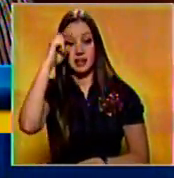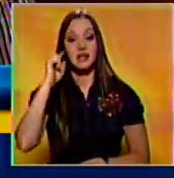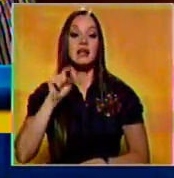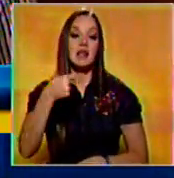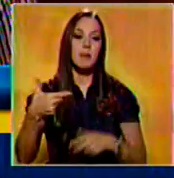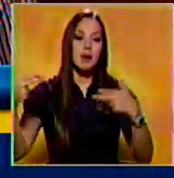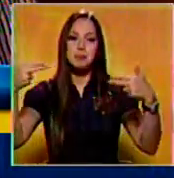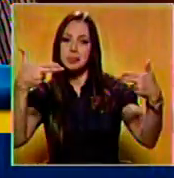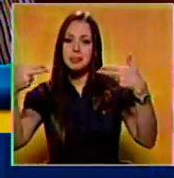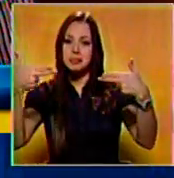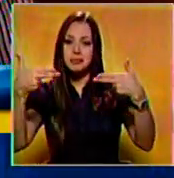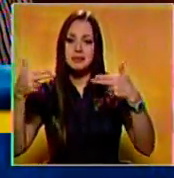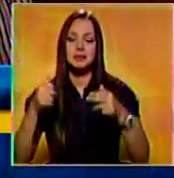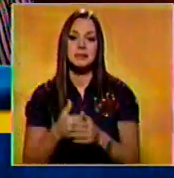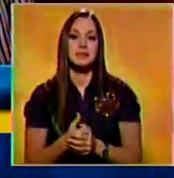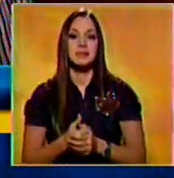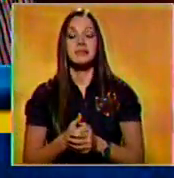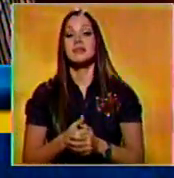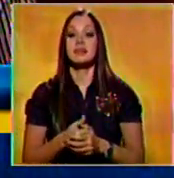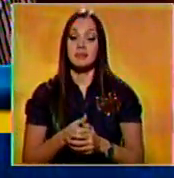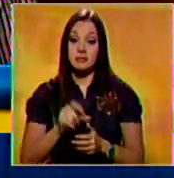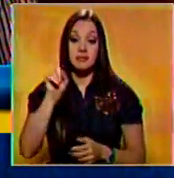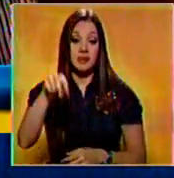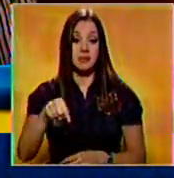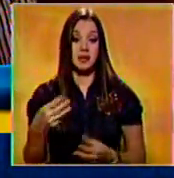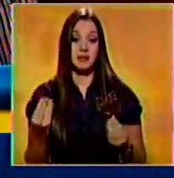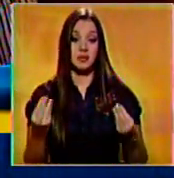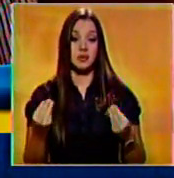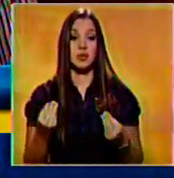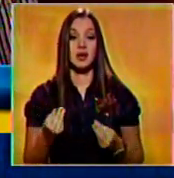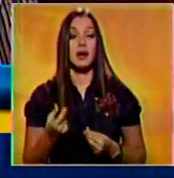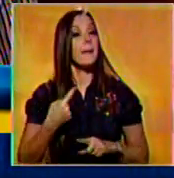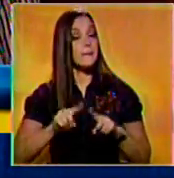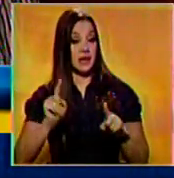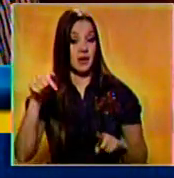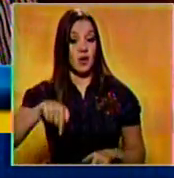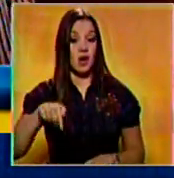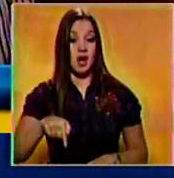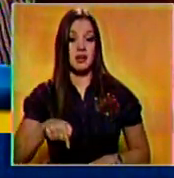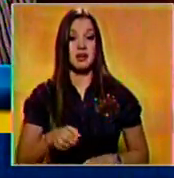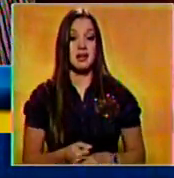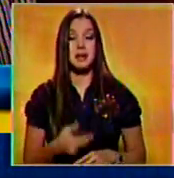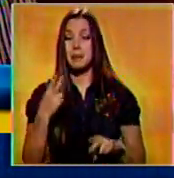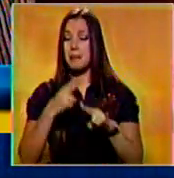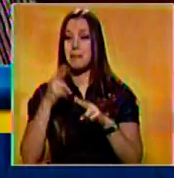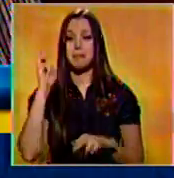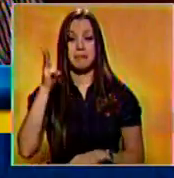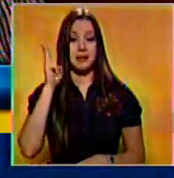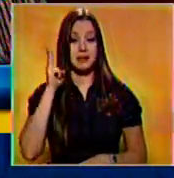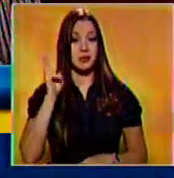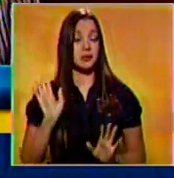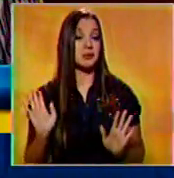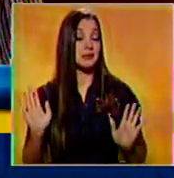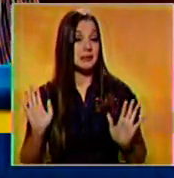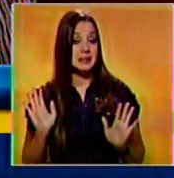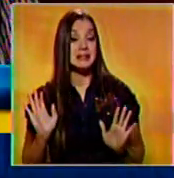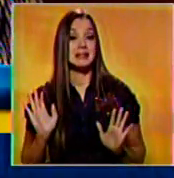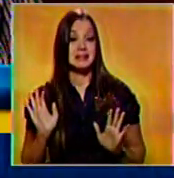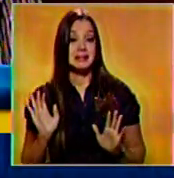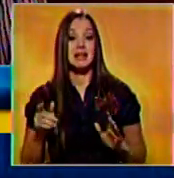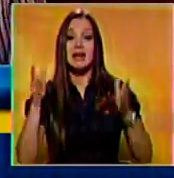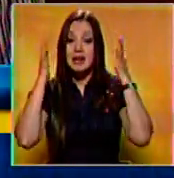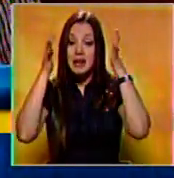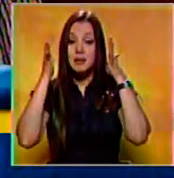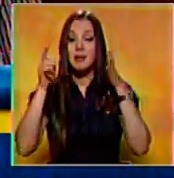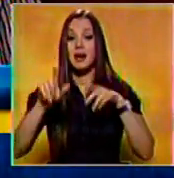enfrentamientos con ellos, hubo hasta varios disparos. Pero aquí esto está demasiado peligroso, hermano. Le recomiendo a la gente